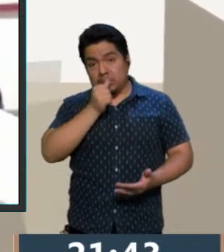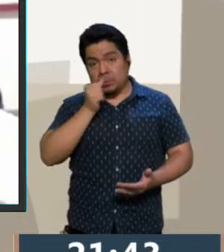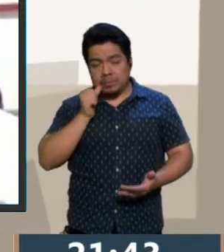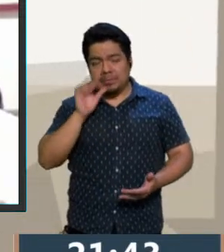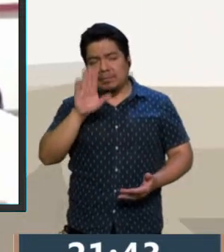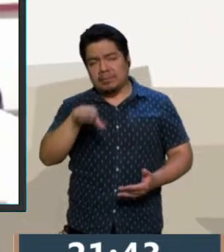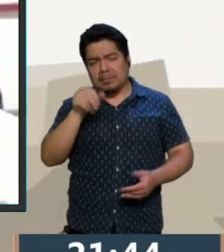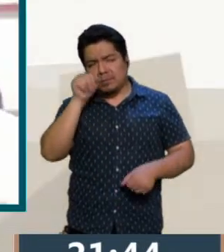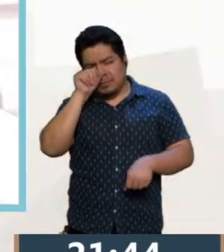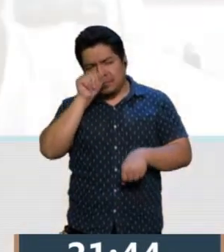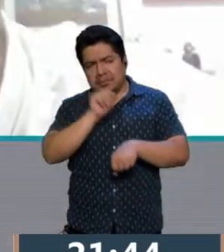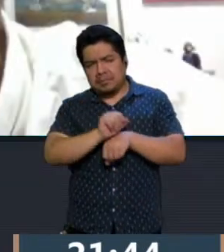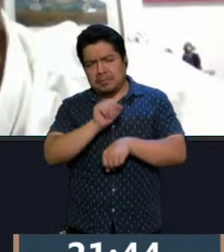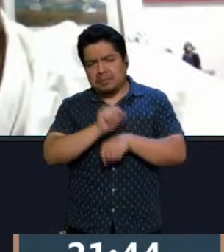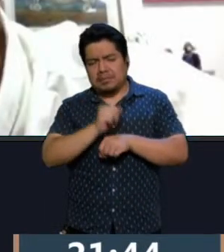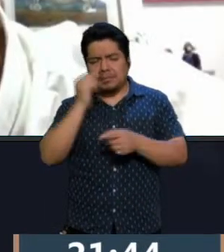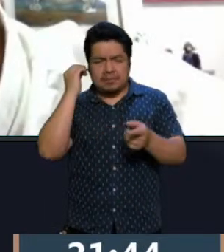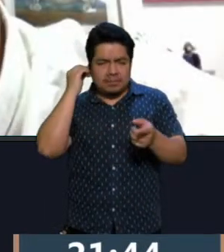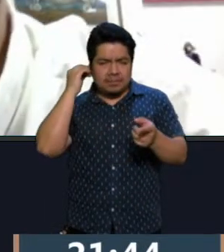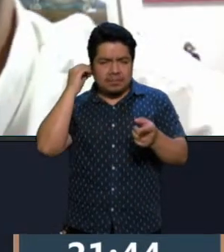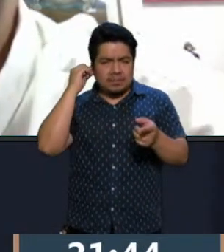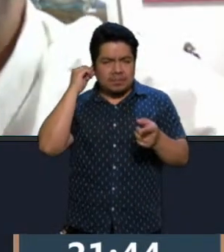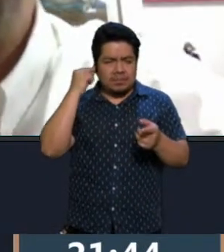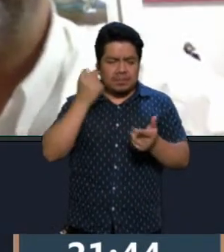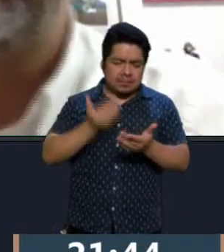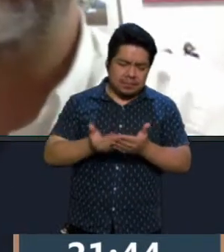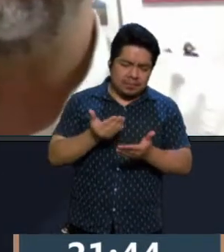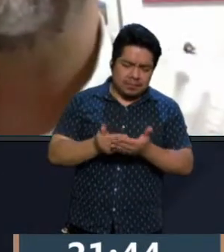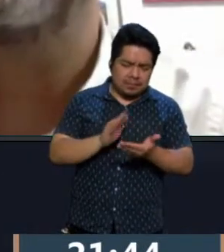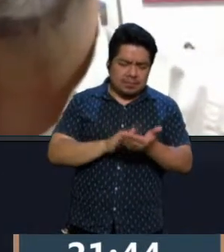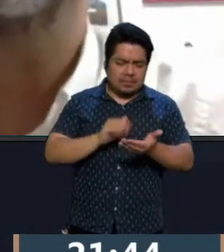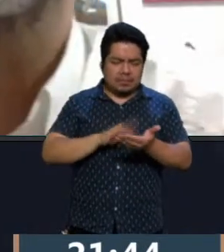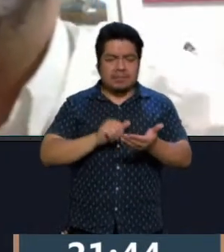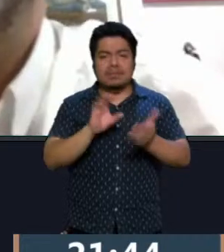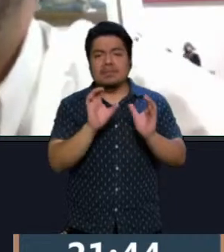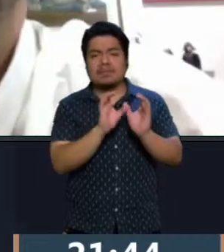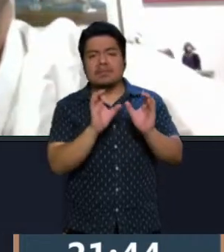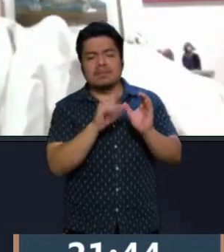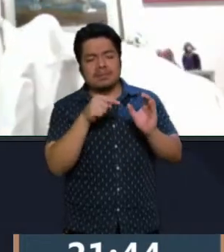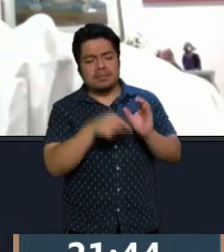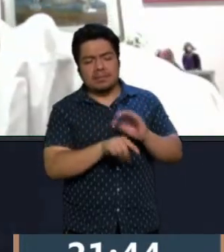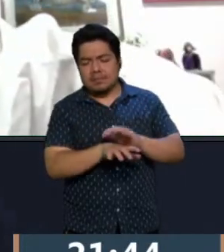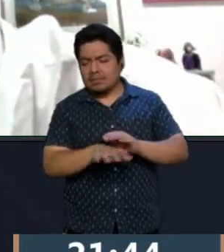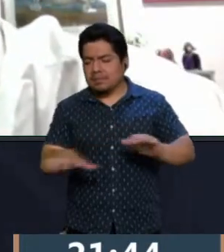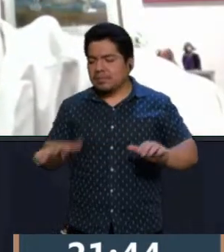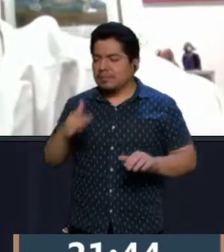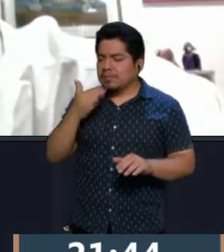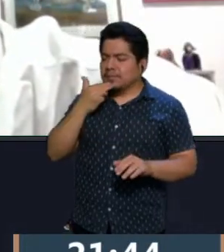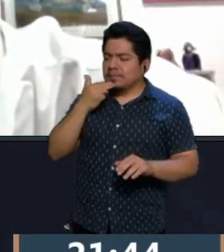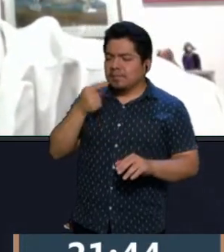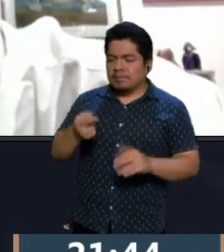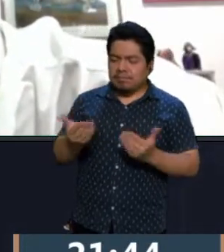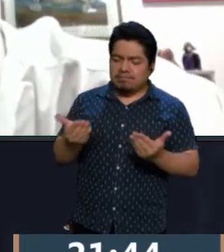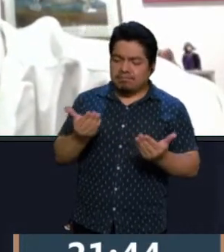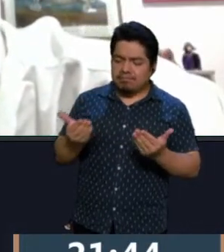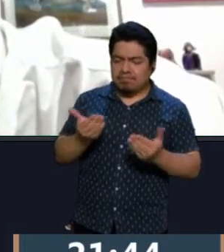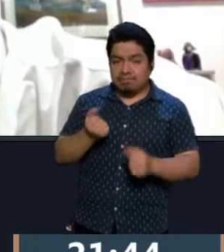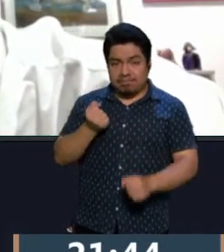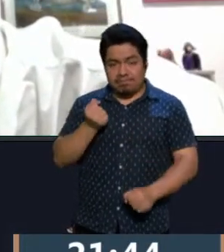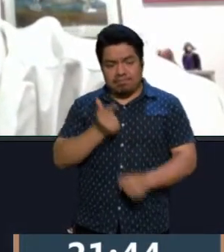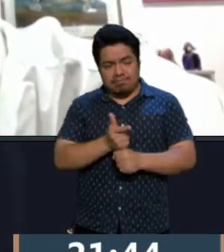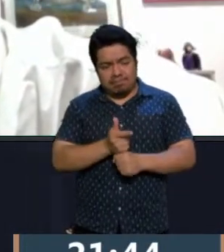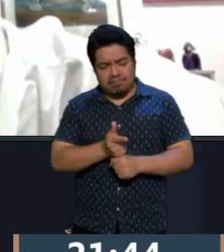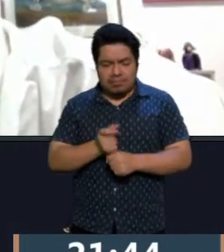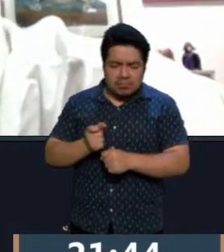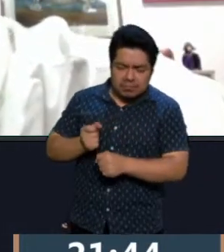Secretario, ahorita me mencionaba que ustedes con base en el certificado de zonificación de uso de suelo es como hacen estas verificaciones y cómo identifican